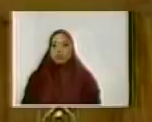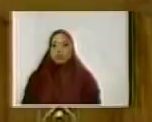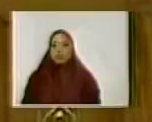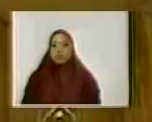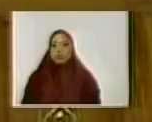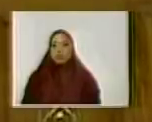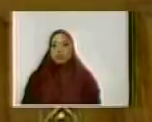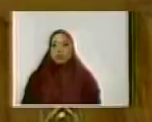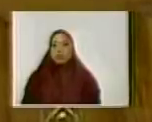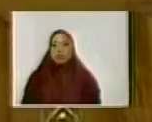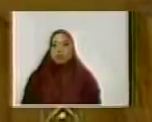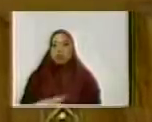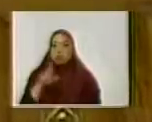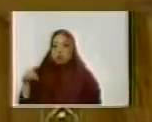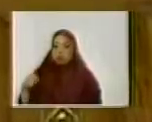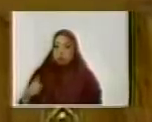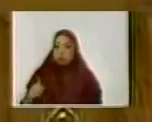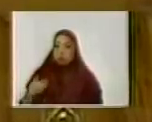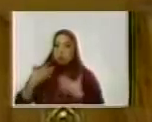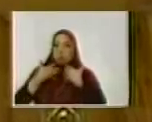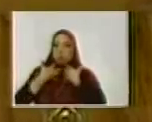hemos traído a la plenaria